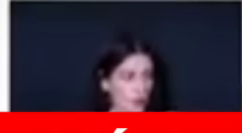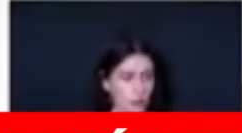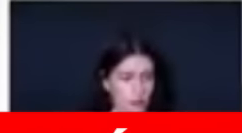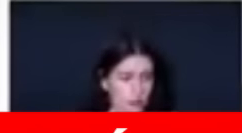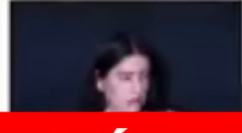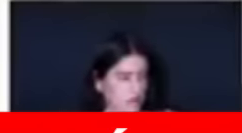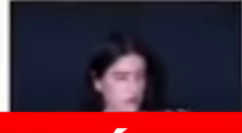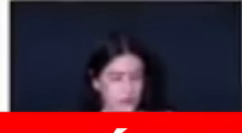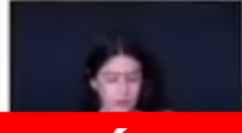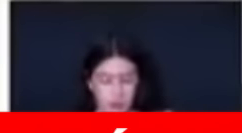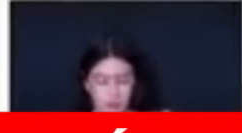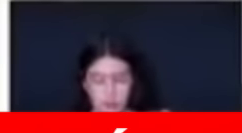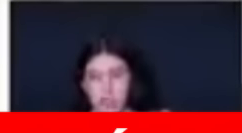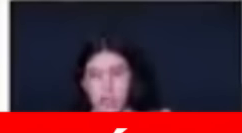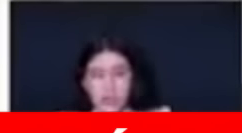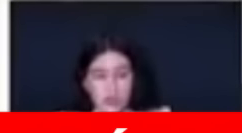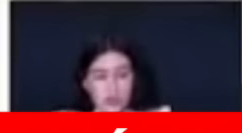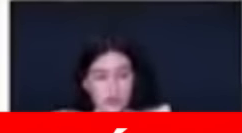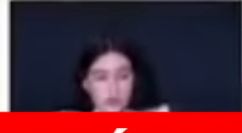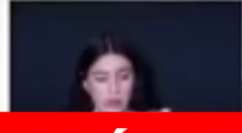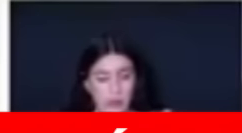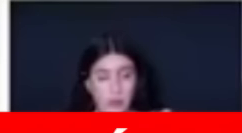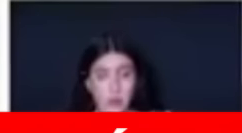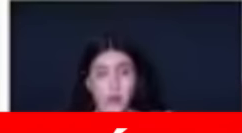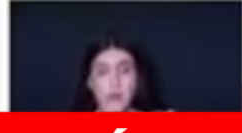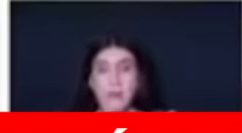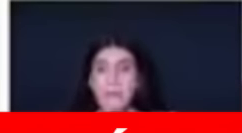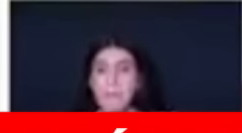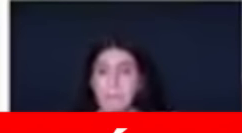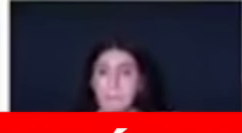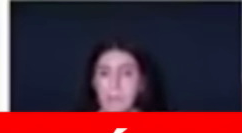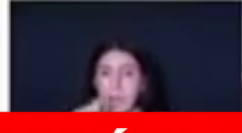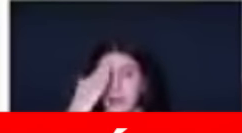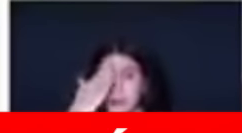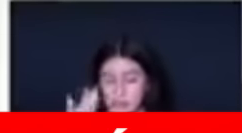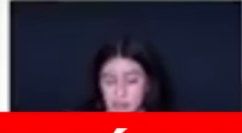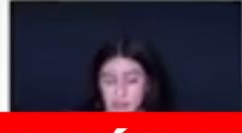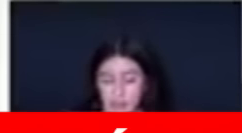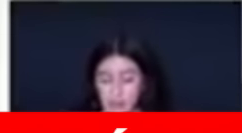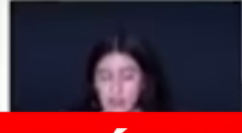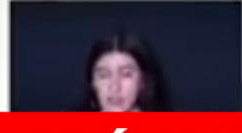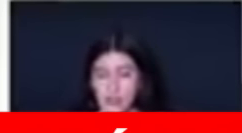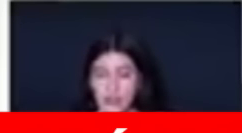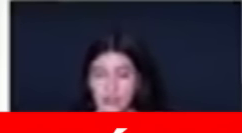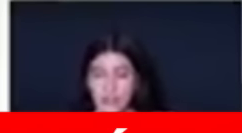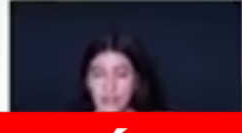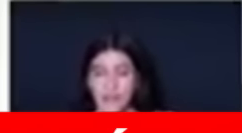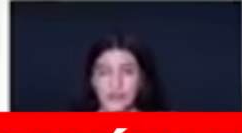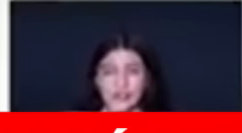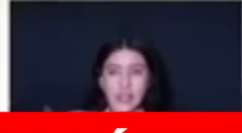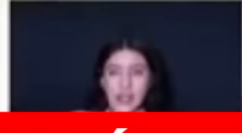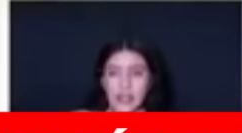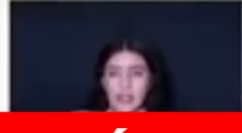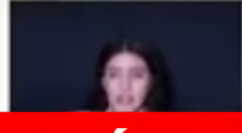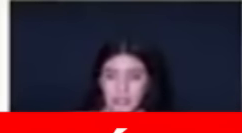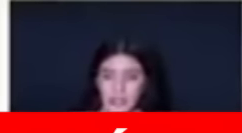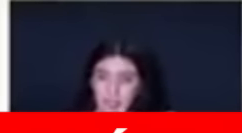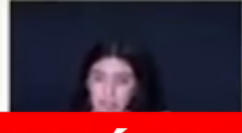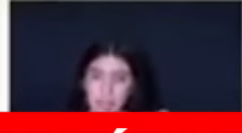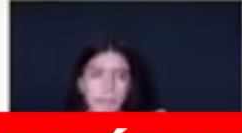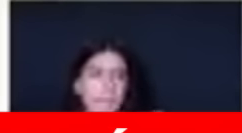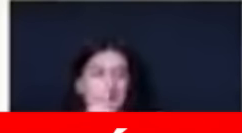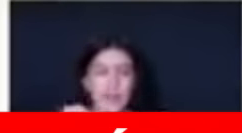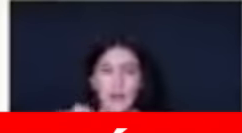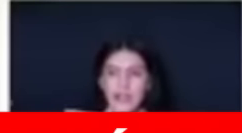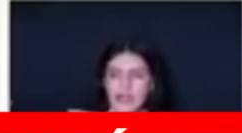y tiene todo el poder. Pero ¿saben qué? Los gigantes viven del miedo y aquí estamos miles